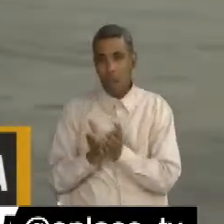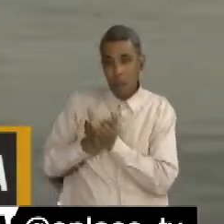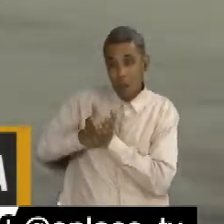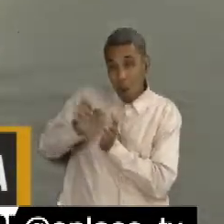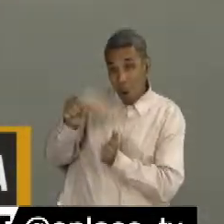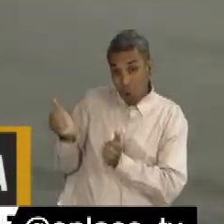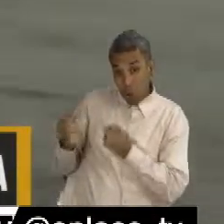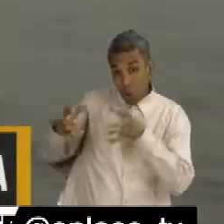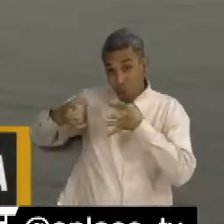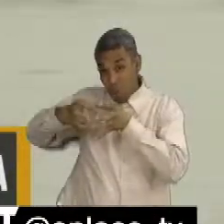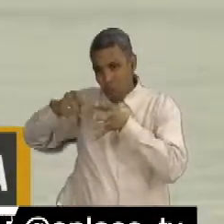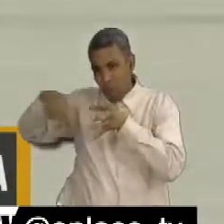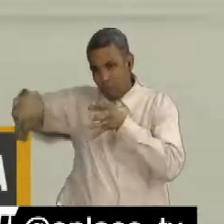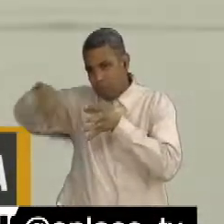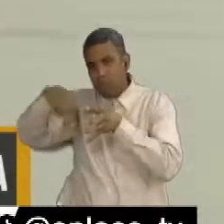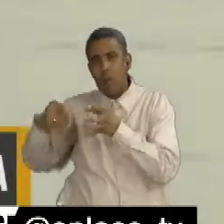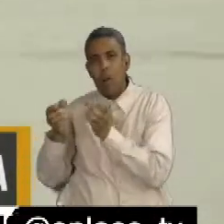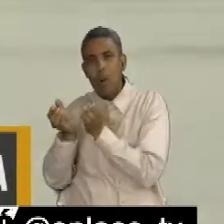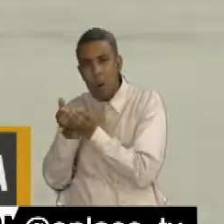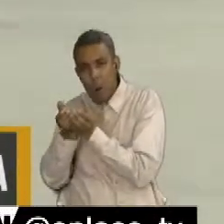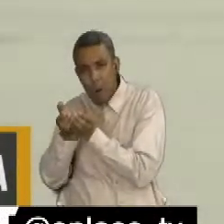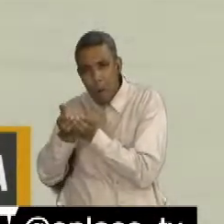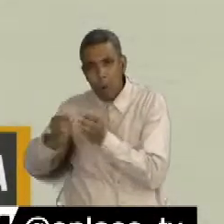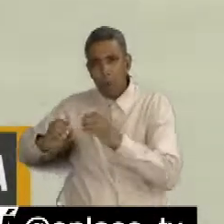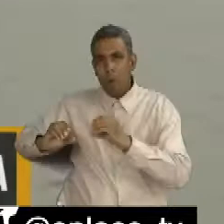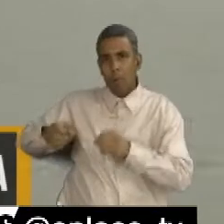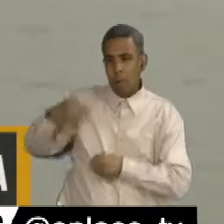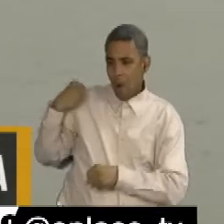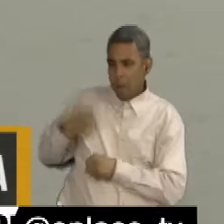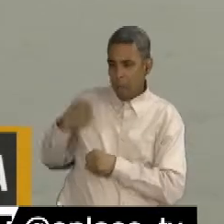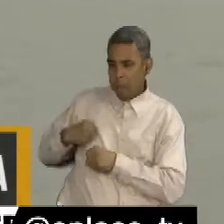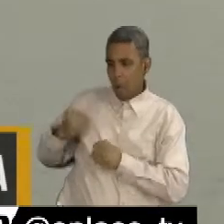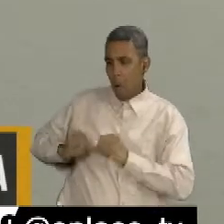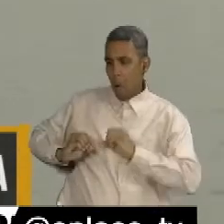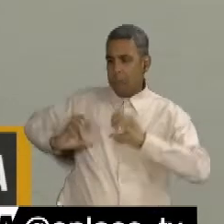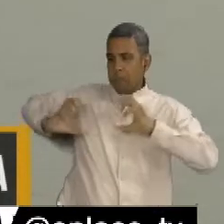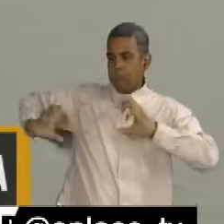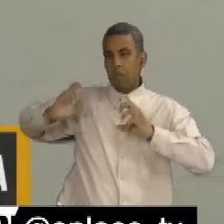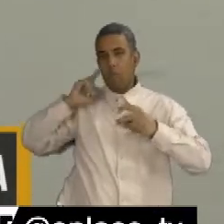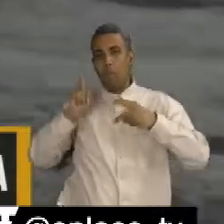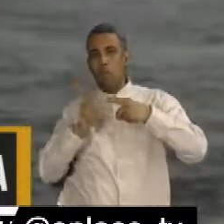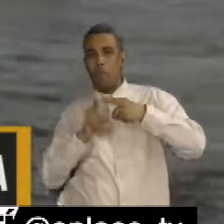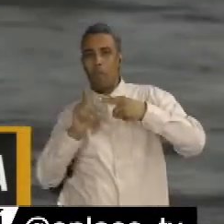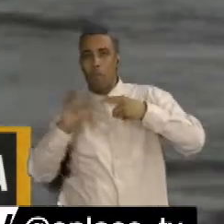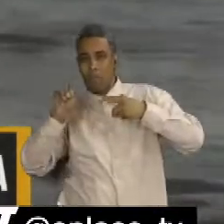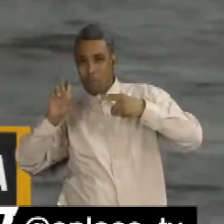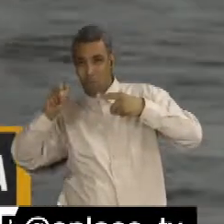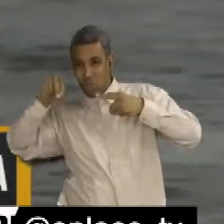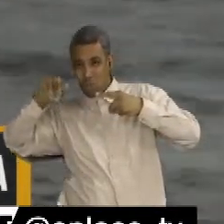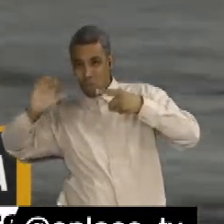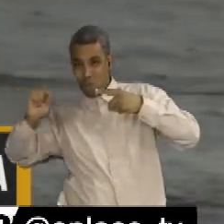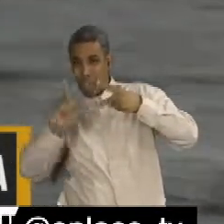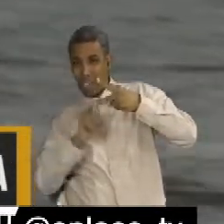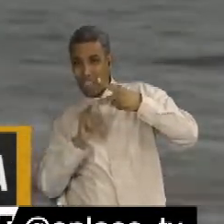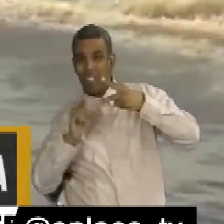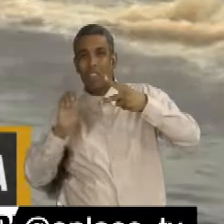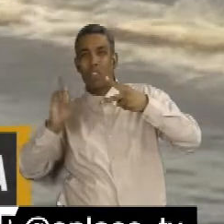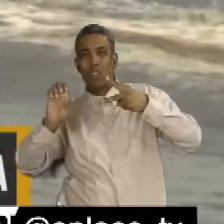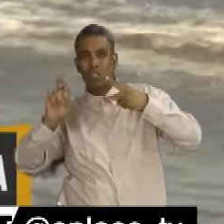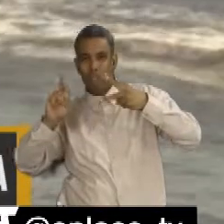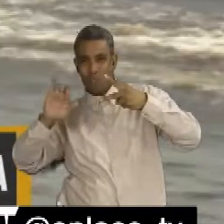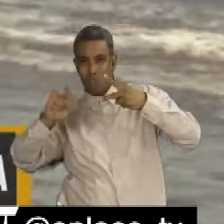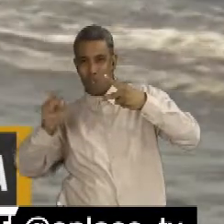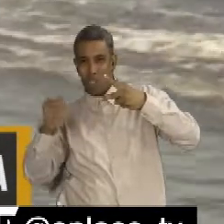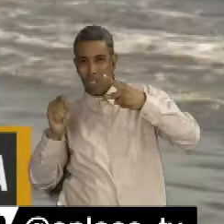de Bernardo Montoya y Diego Murillo fueron los más rápidos, seguidos por Eduardo Suárez y Doris Díaz. Los terceros en cruzar la meta